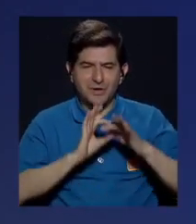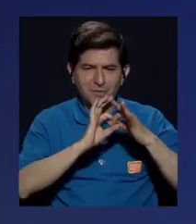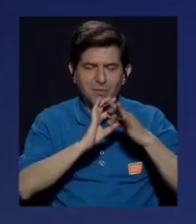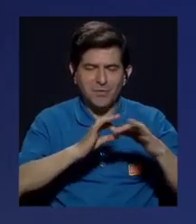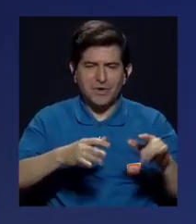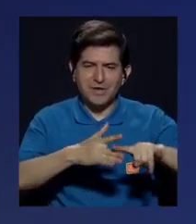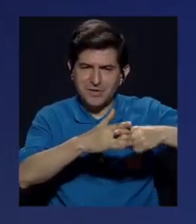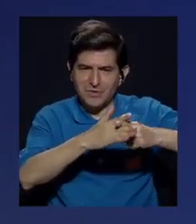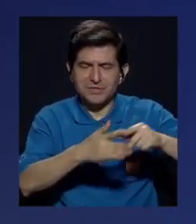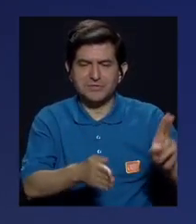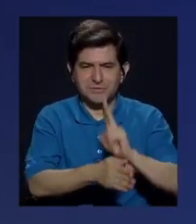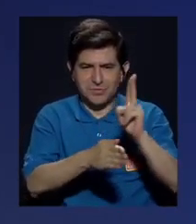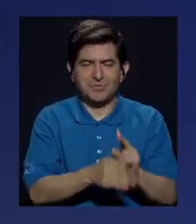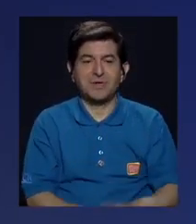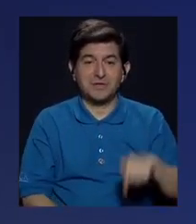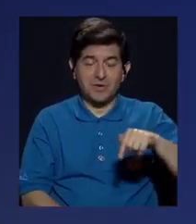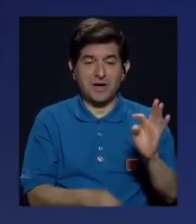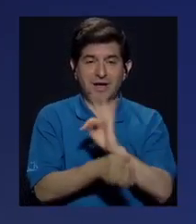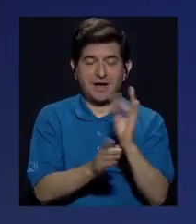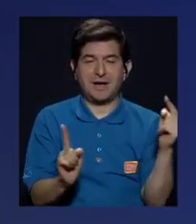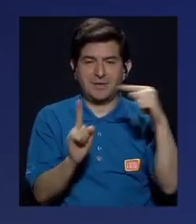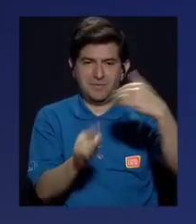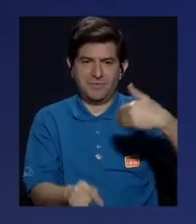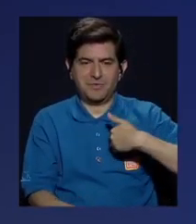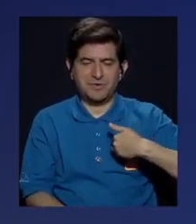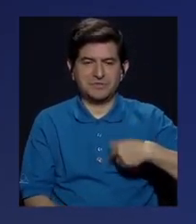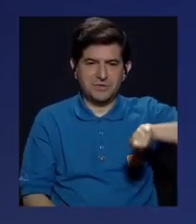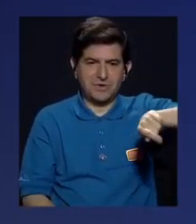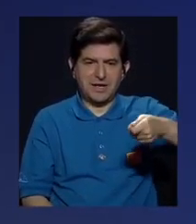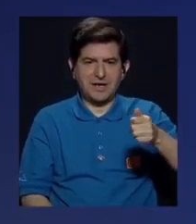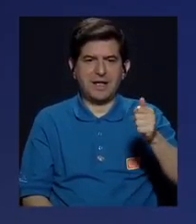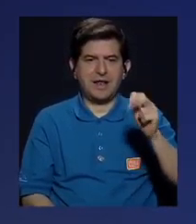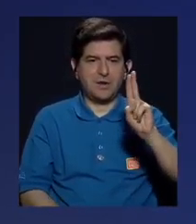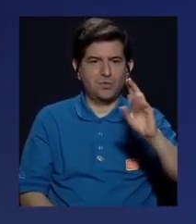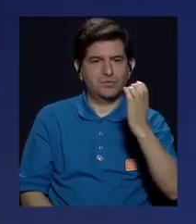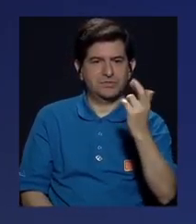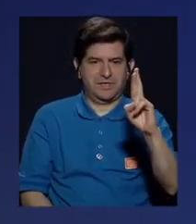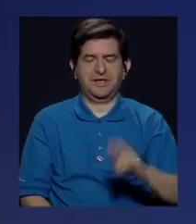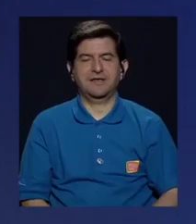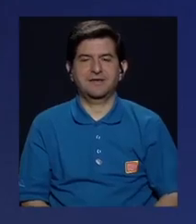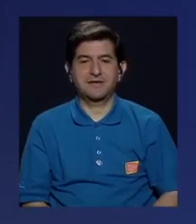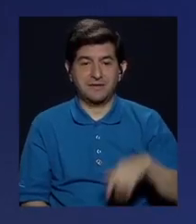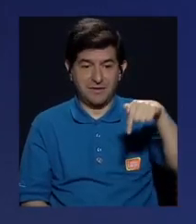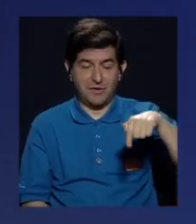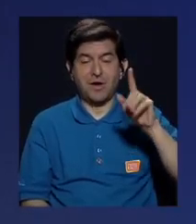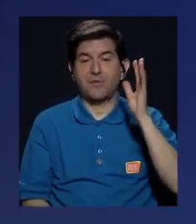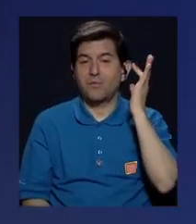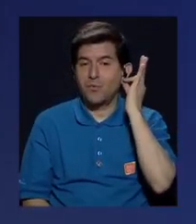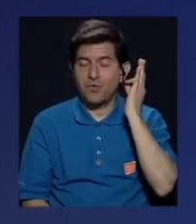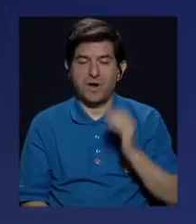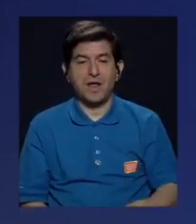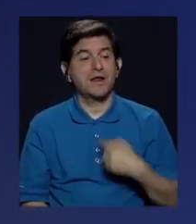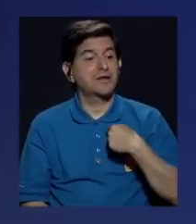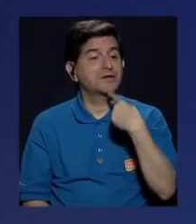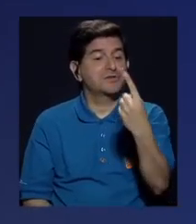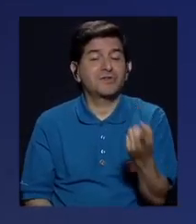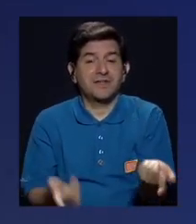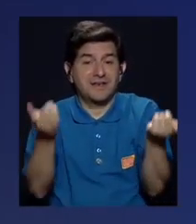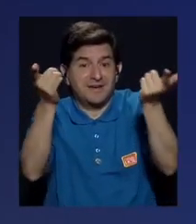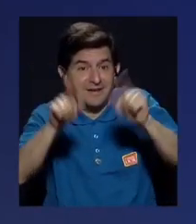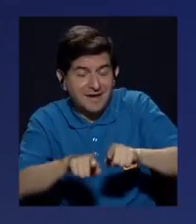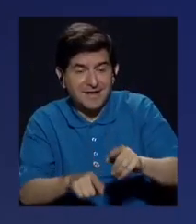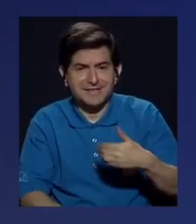un instrumento como estos. Estamos haciendo televisión con sentido desde los estudios del canal Universidad de Costa Rica con una mujer que yo diría en este